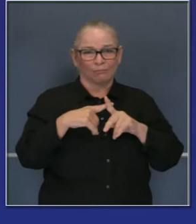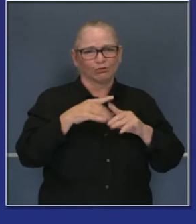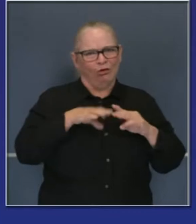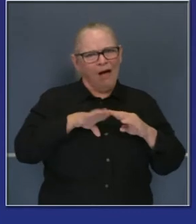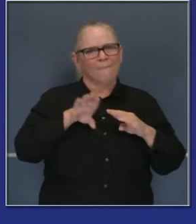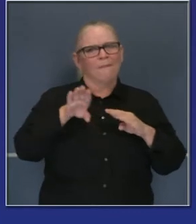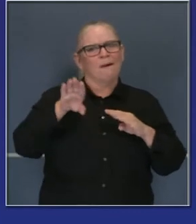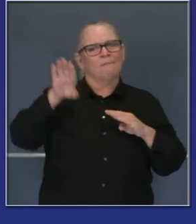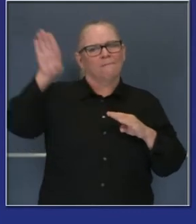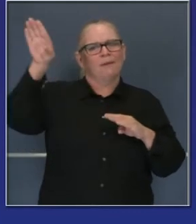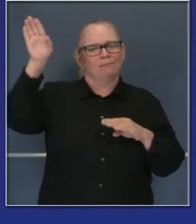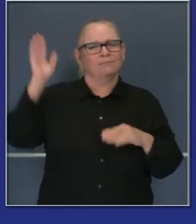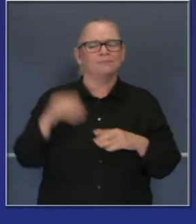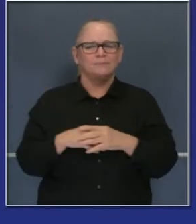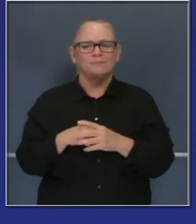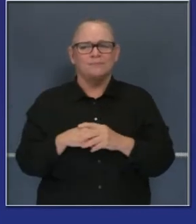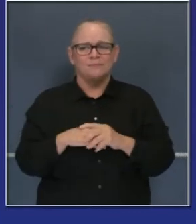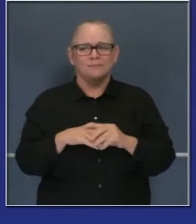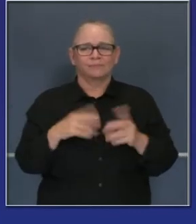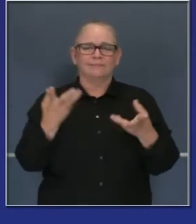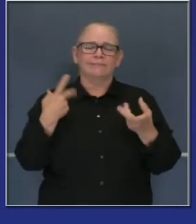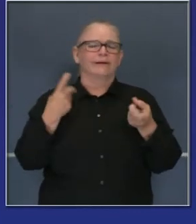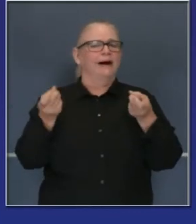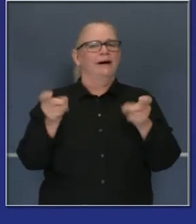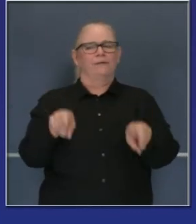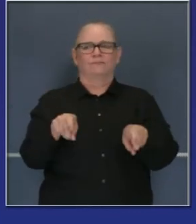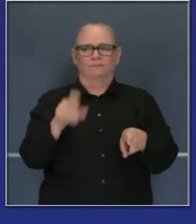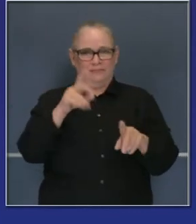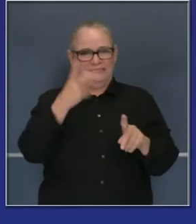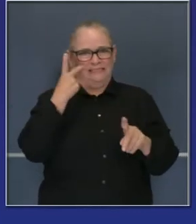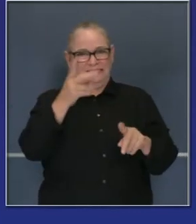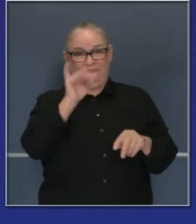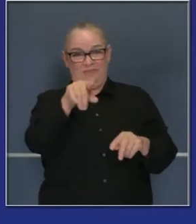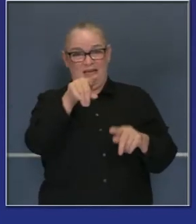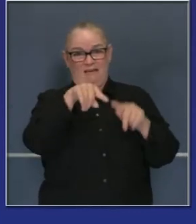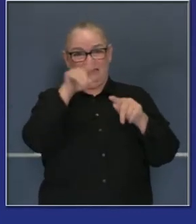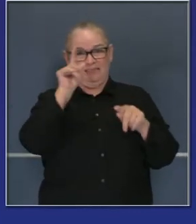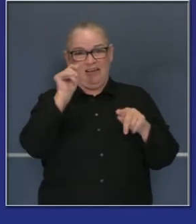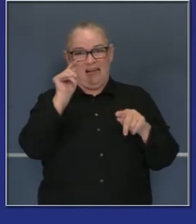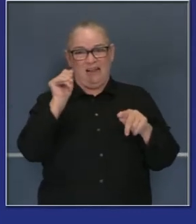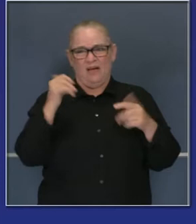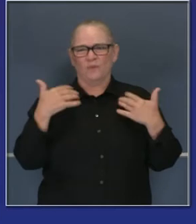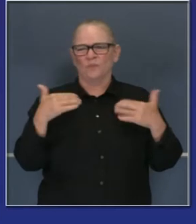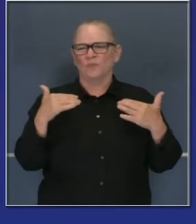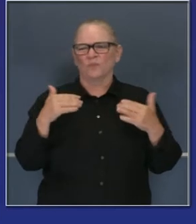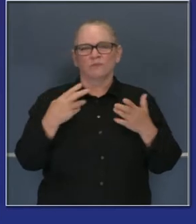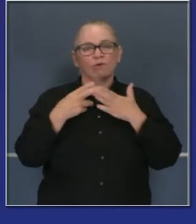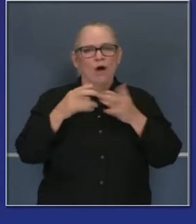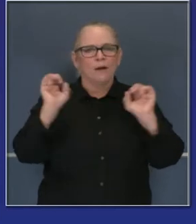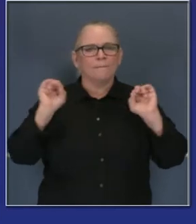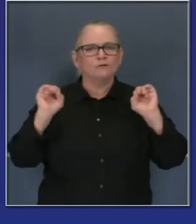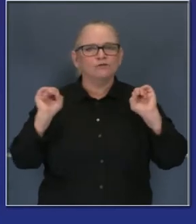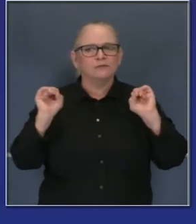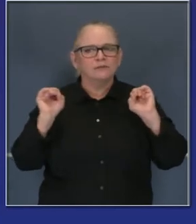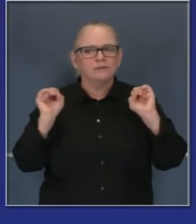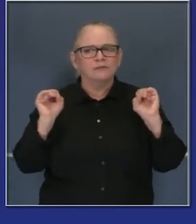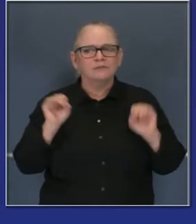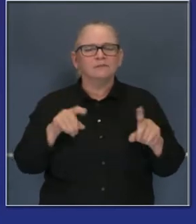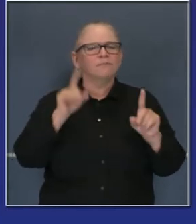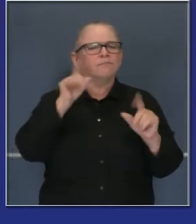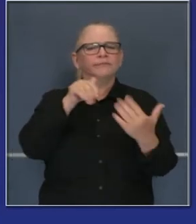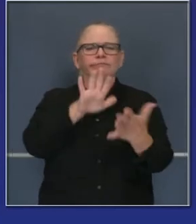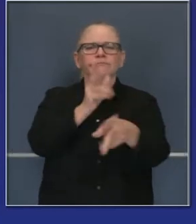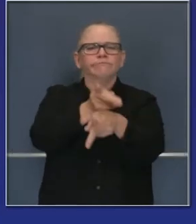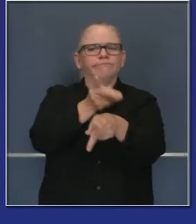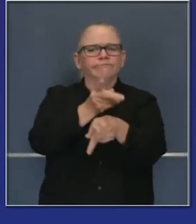corrección en la dirección correcta va en la dirección que solamente subraya nuestra nuestra sensación de urgencia para resolver este asunto del